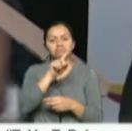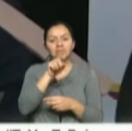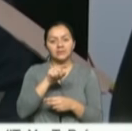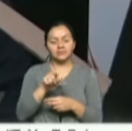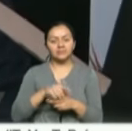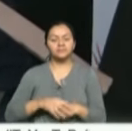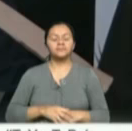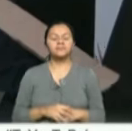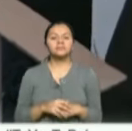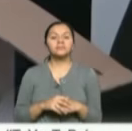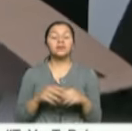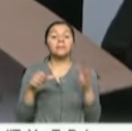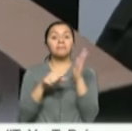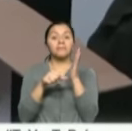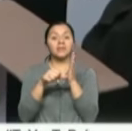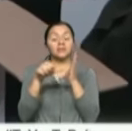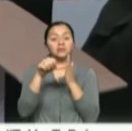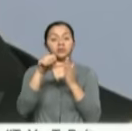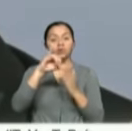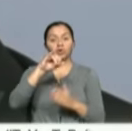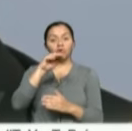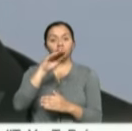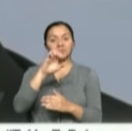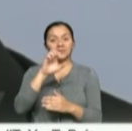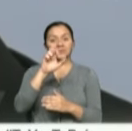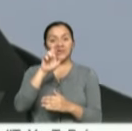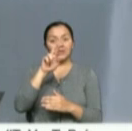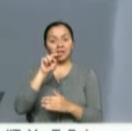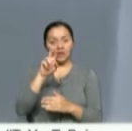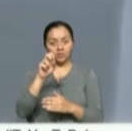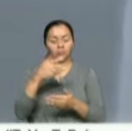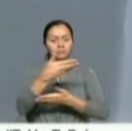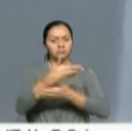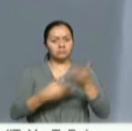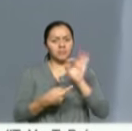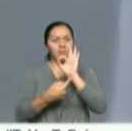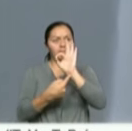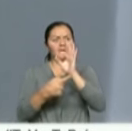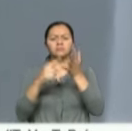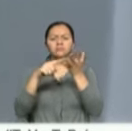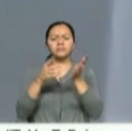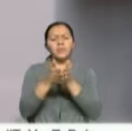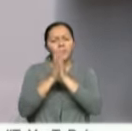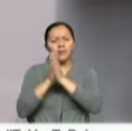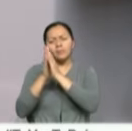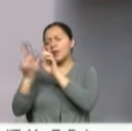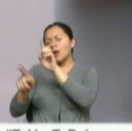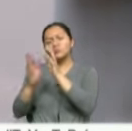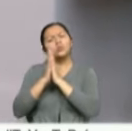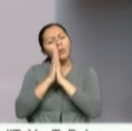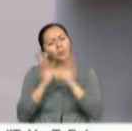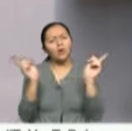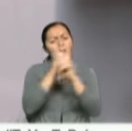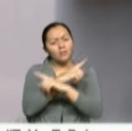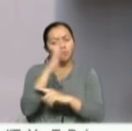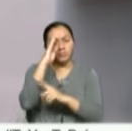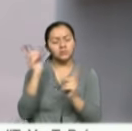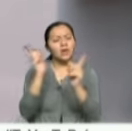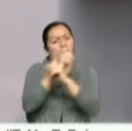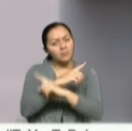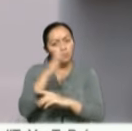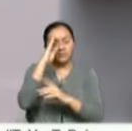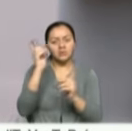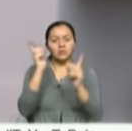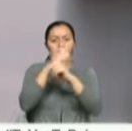El ministro del Interior, José Serrano, en una rueda de prensa mostró documentos con varios pedidos de pases policiales que hicieron ciudadanos